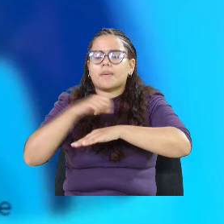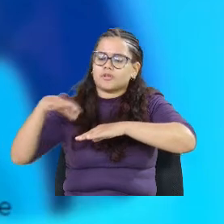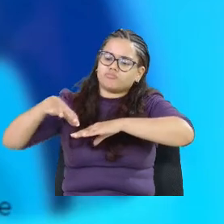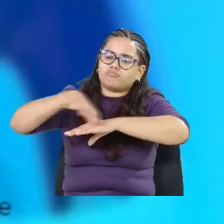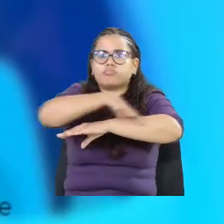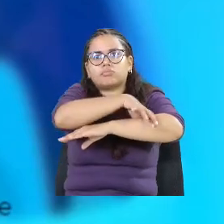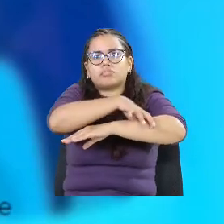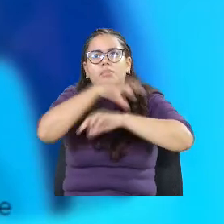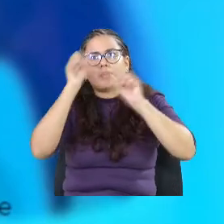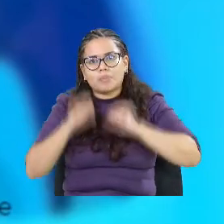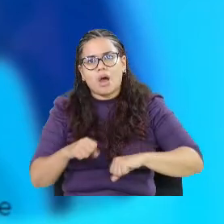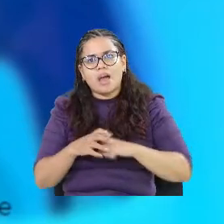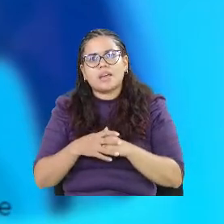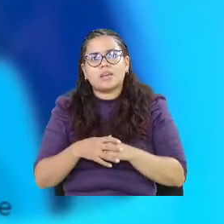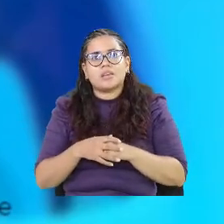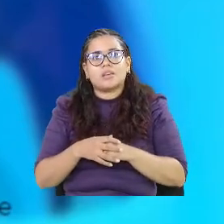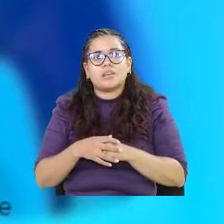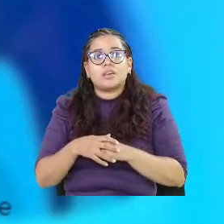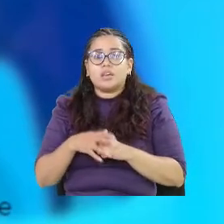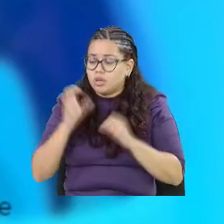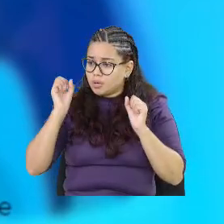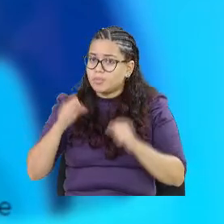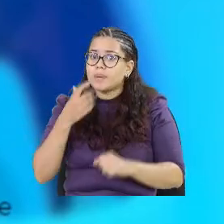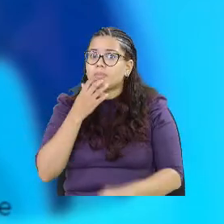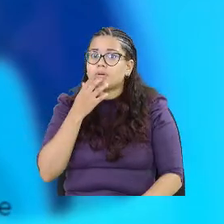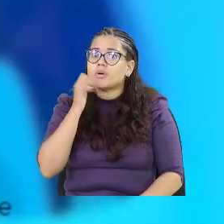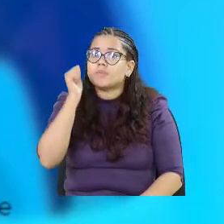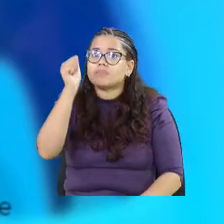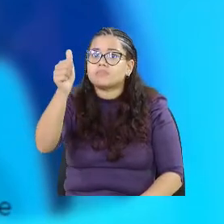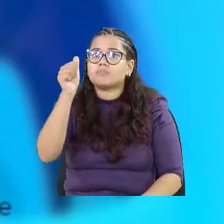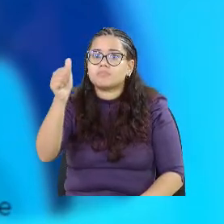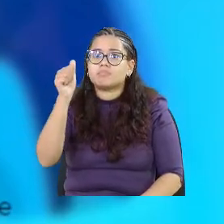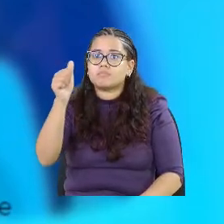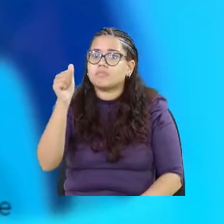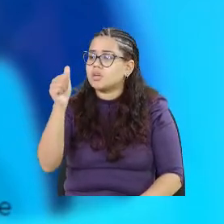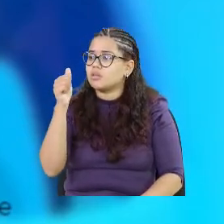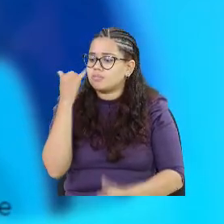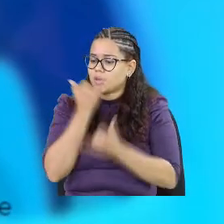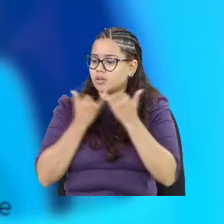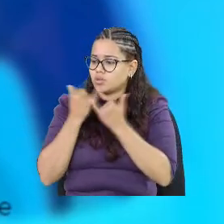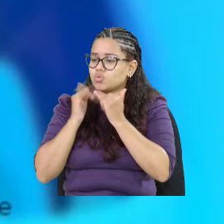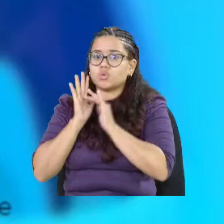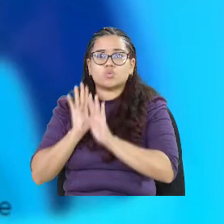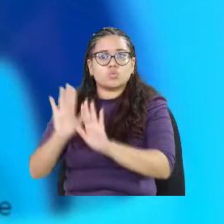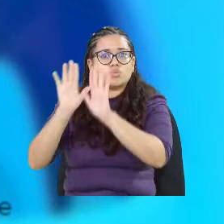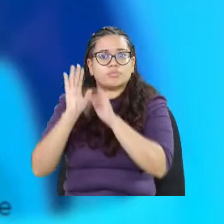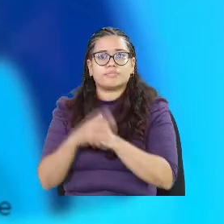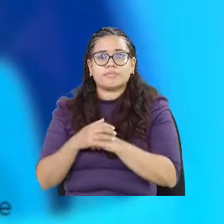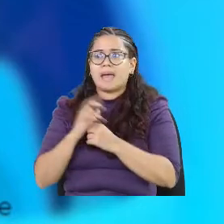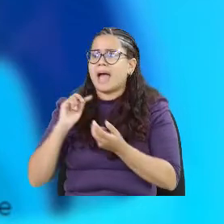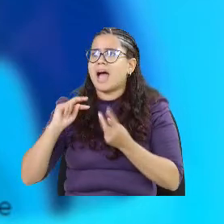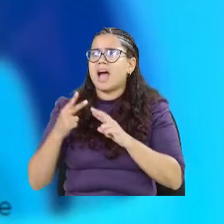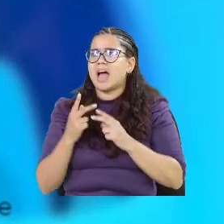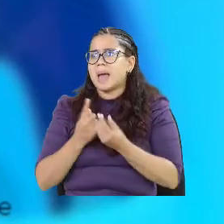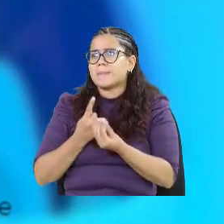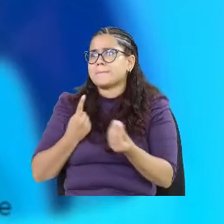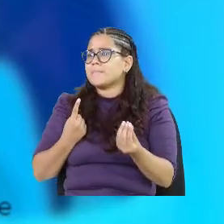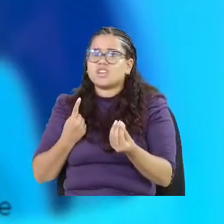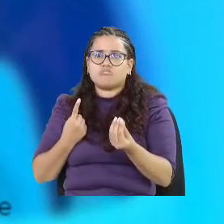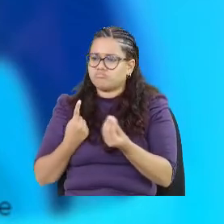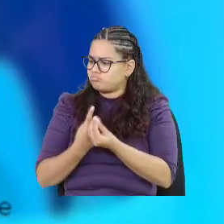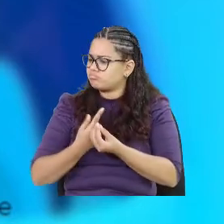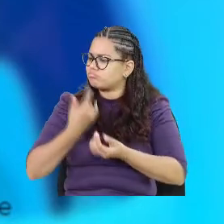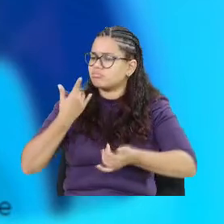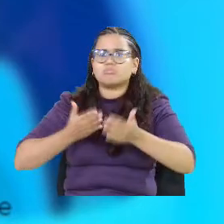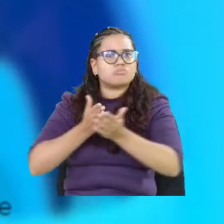importante, que permita que seas tú durante el tiempo de la recuperación. Entonces, estas son cosas que tenemos muy en